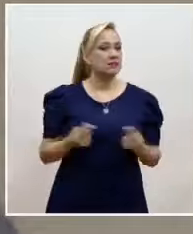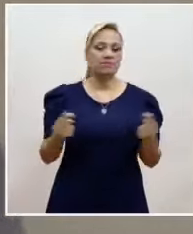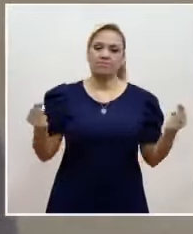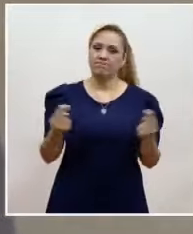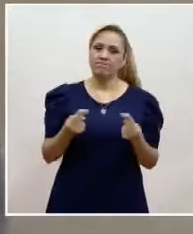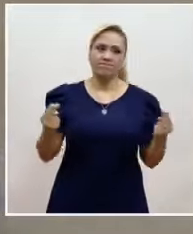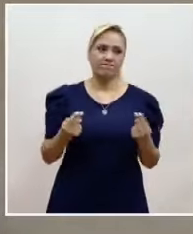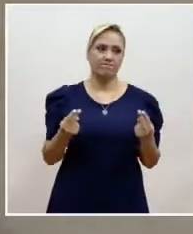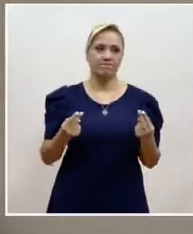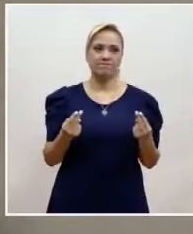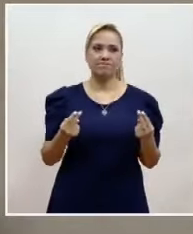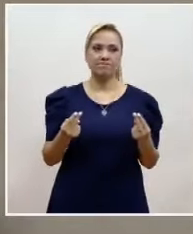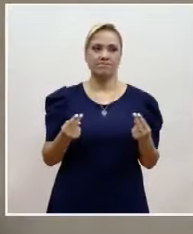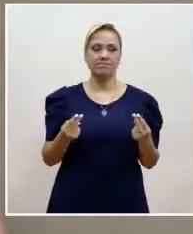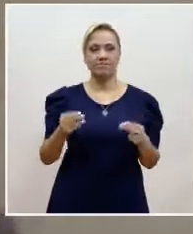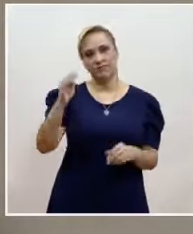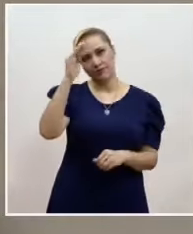pues sobre todo